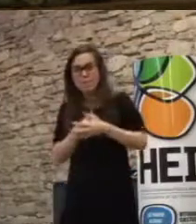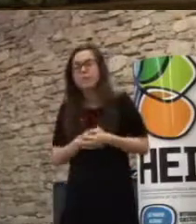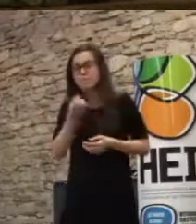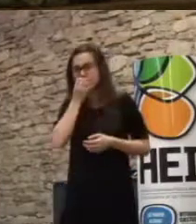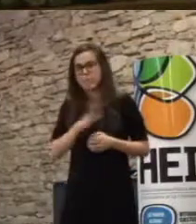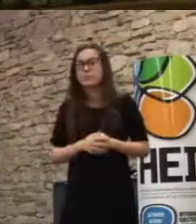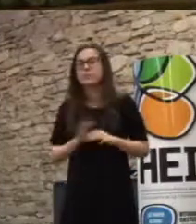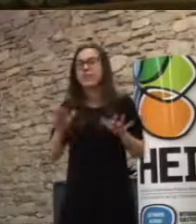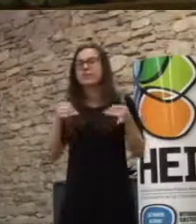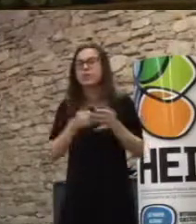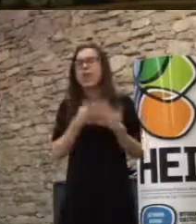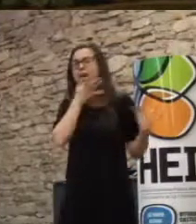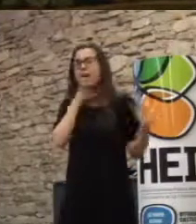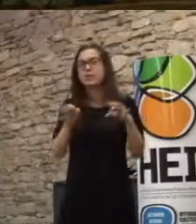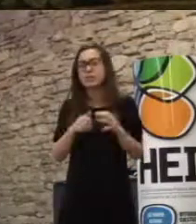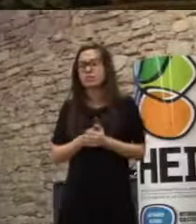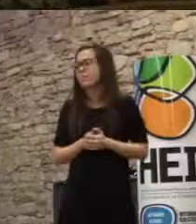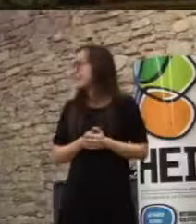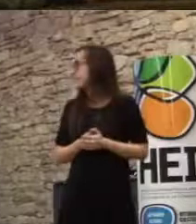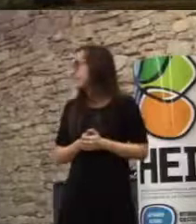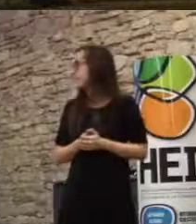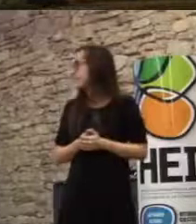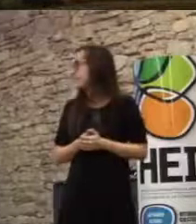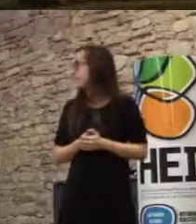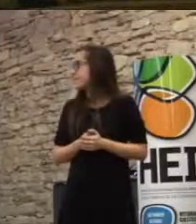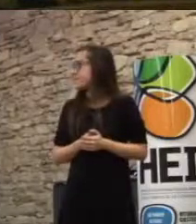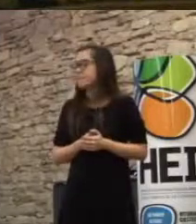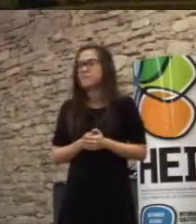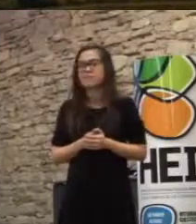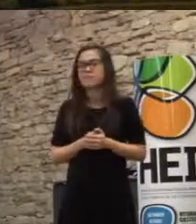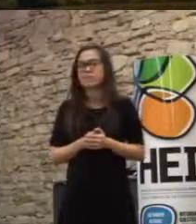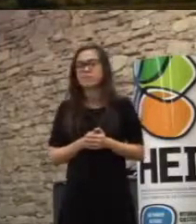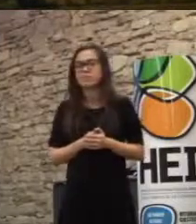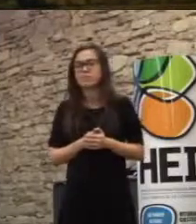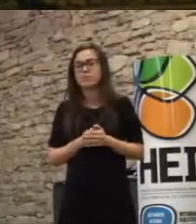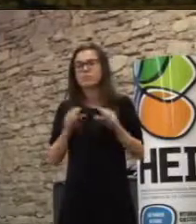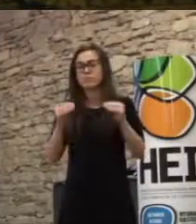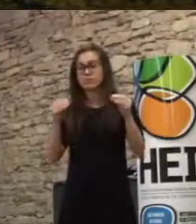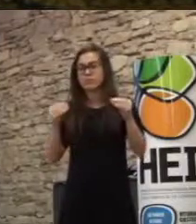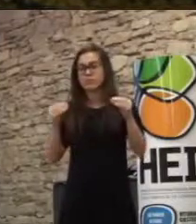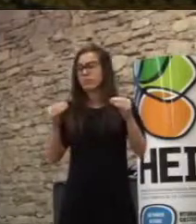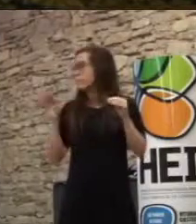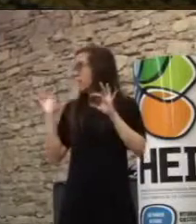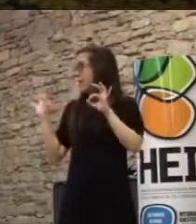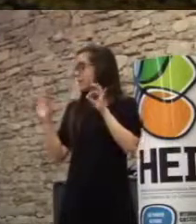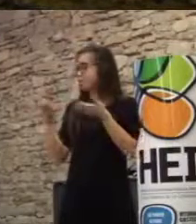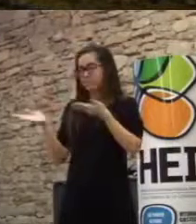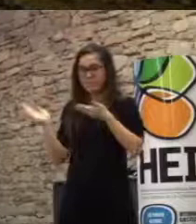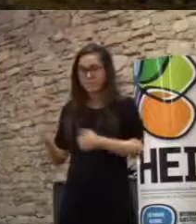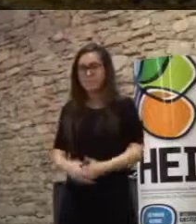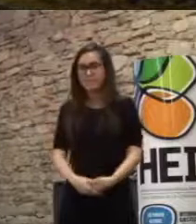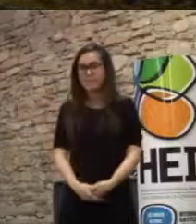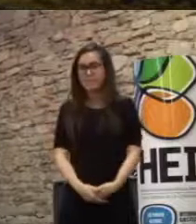entonces atención vamos a así las cartas vamos a poner cara hacia el exterior a cada de las cartas hacia el exterior las cogéis así por favor eso es